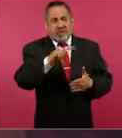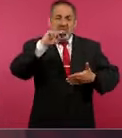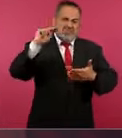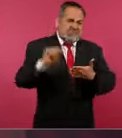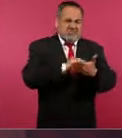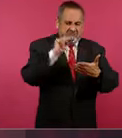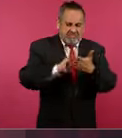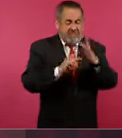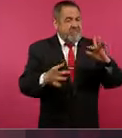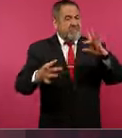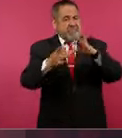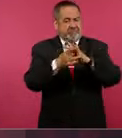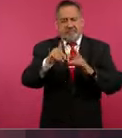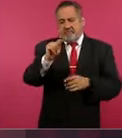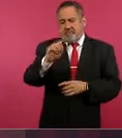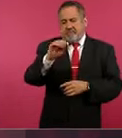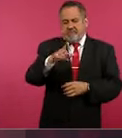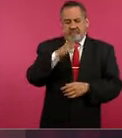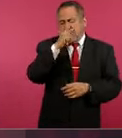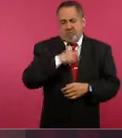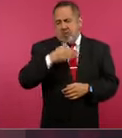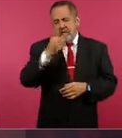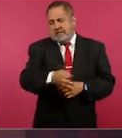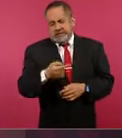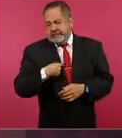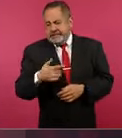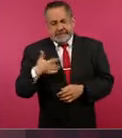dispuestos a aceptar.